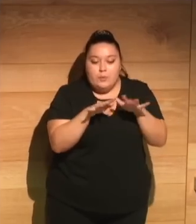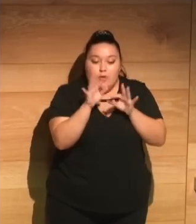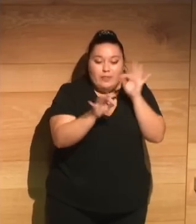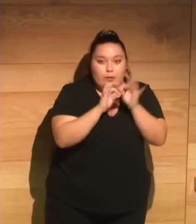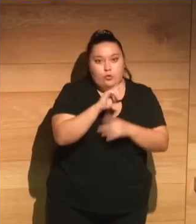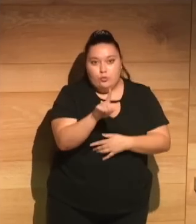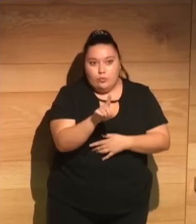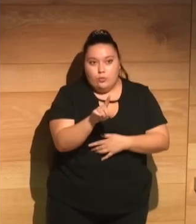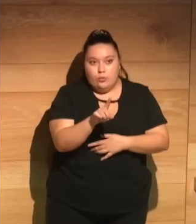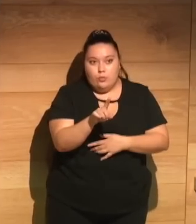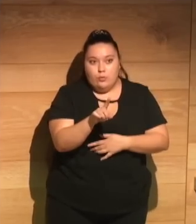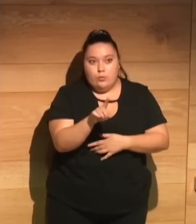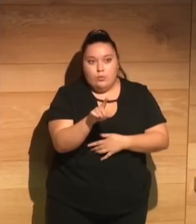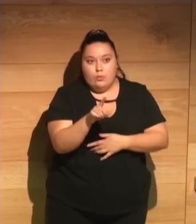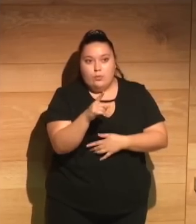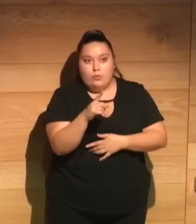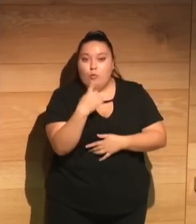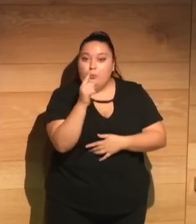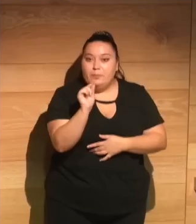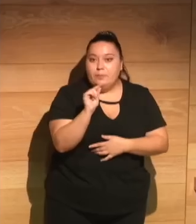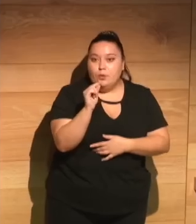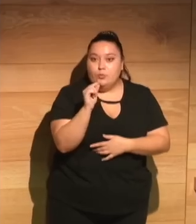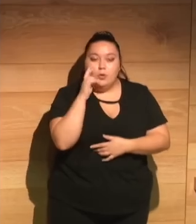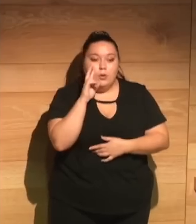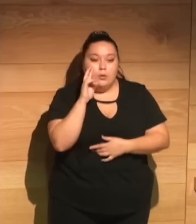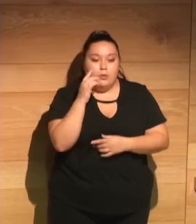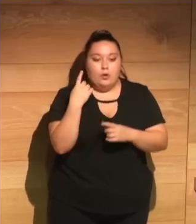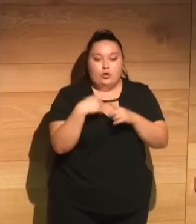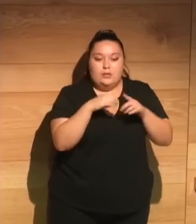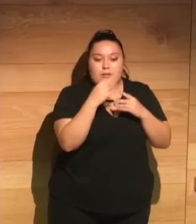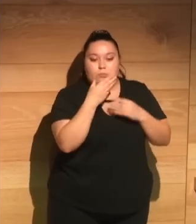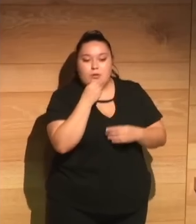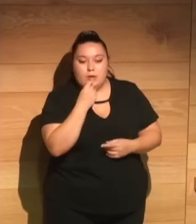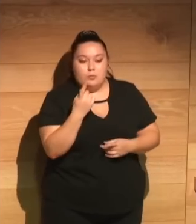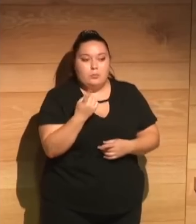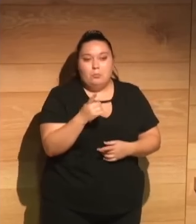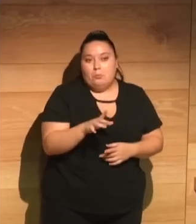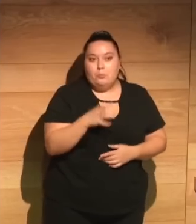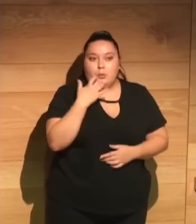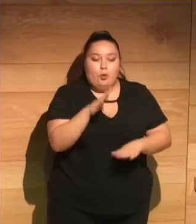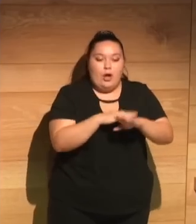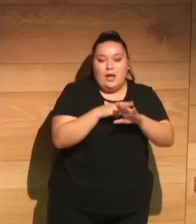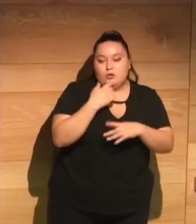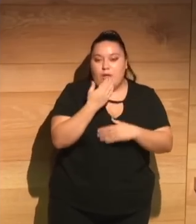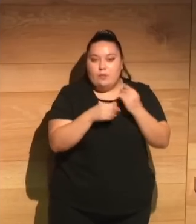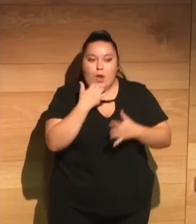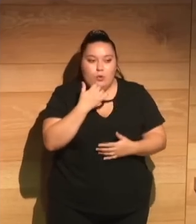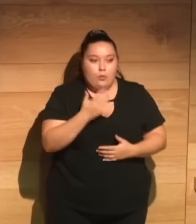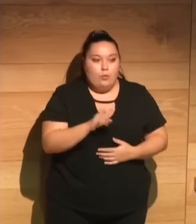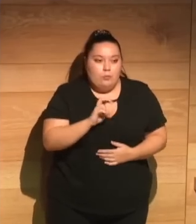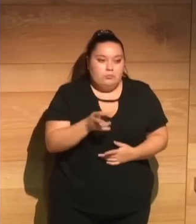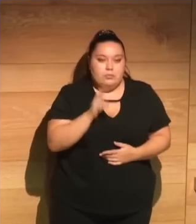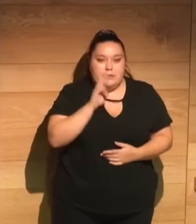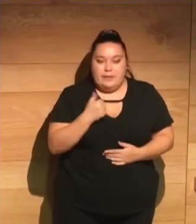cíclicos. Ya alguien hacía monerías durante un minuto, pues esas monerías se veían. Fuera un señor persiguiendo a otro, un gato haciendo cosas o alguien cayendo. Eso ya se